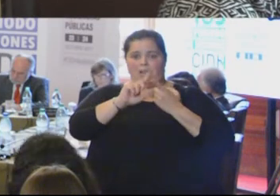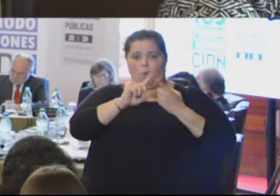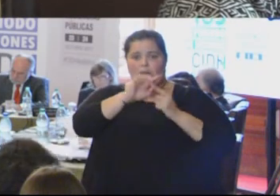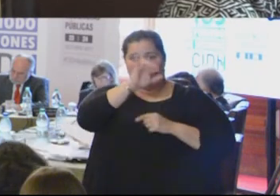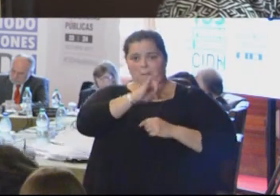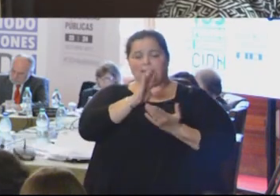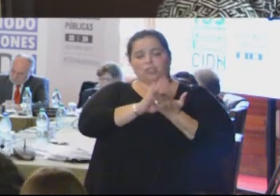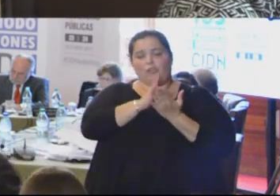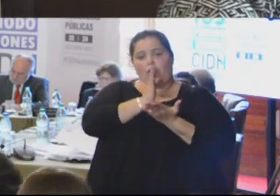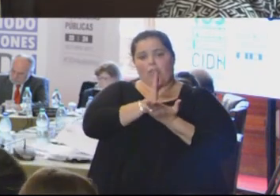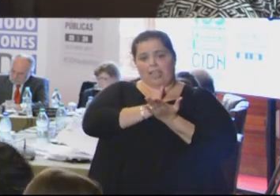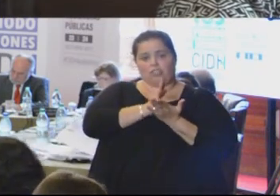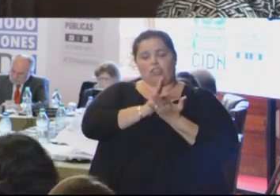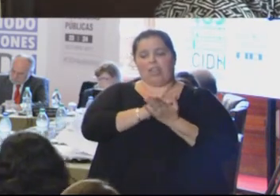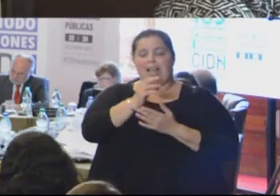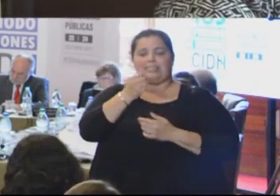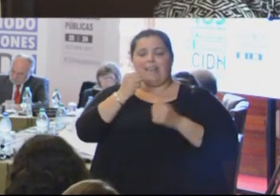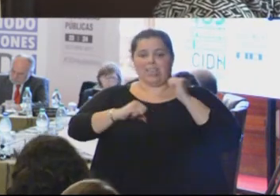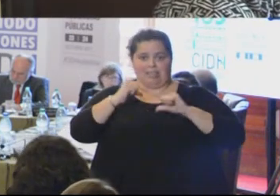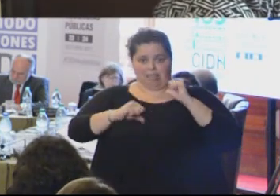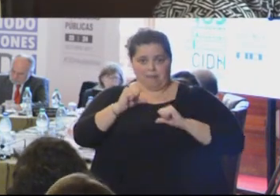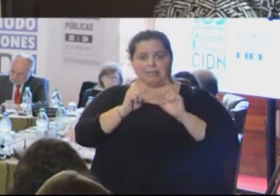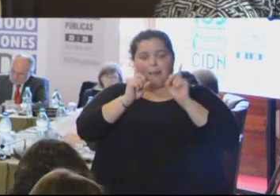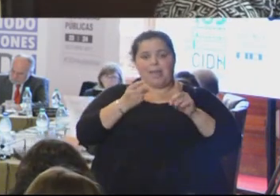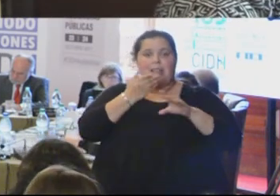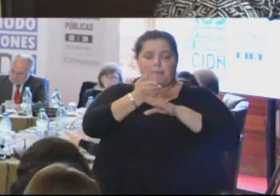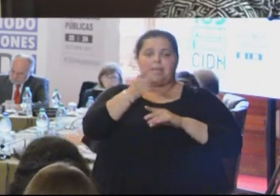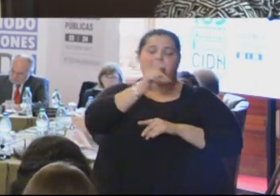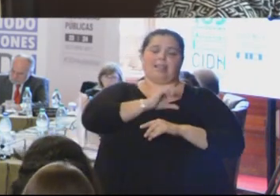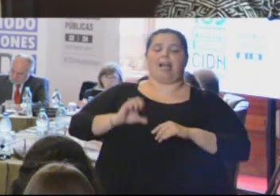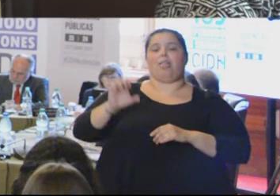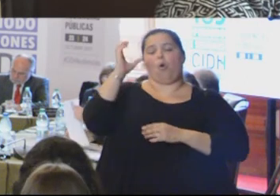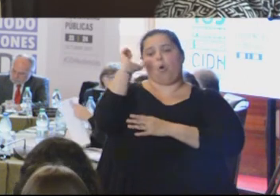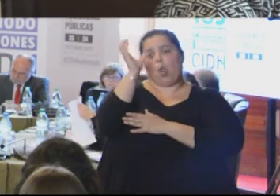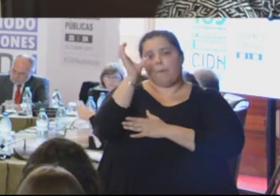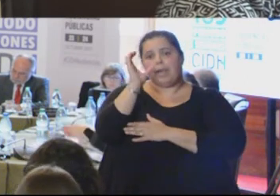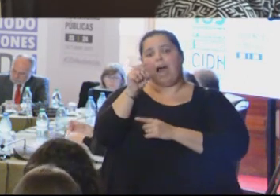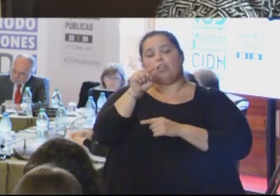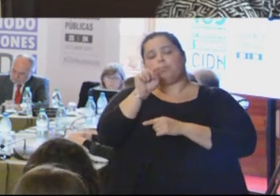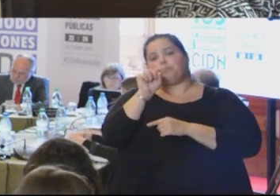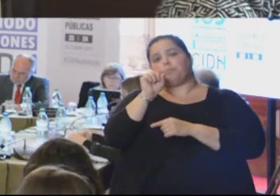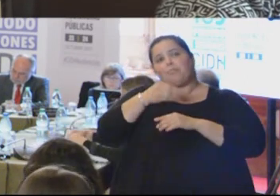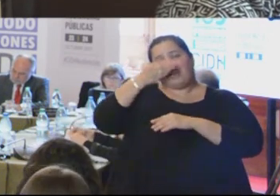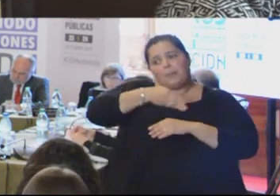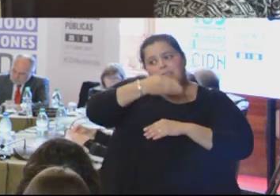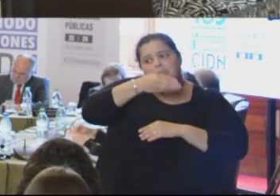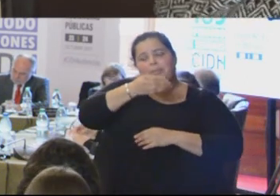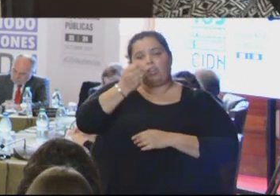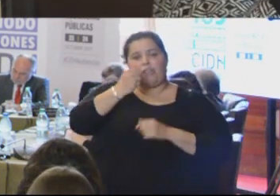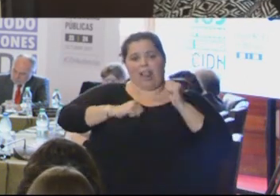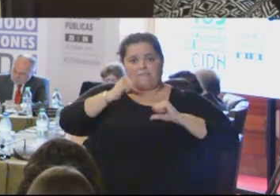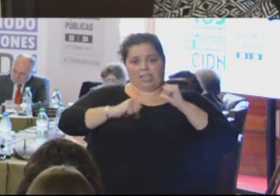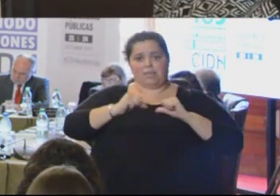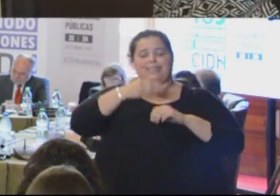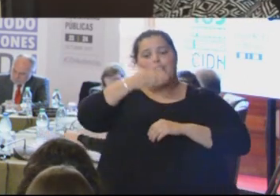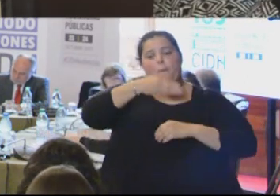de las víctimas que reitere al estado colombiano sus estándares sobre participación de las víctimas en los procesos penales en